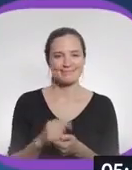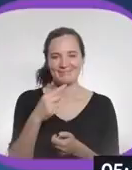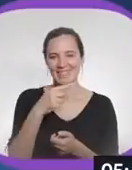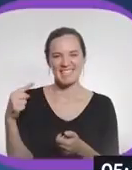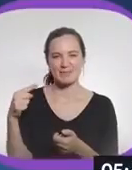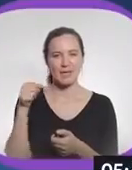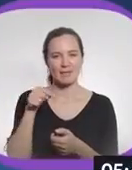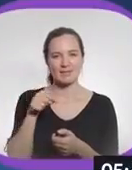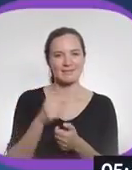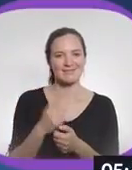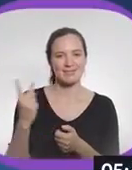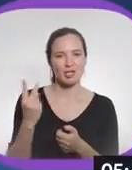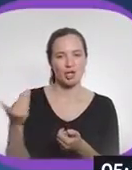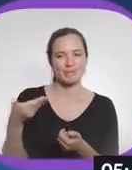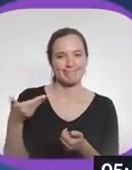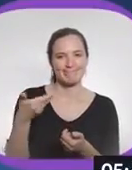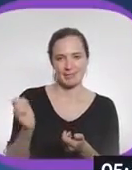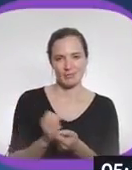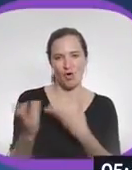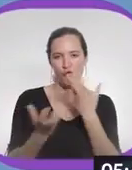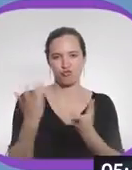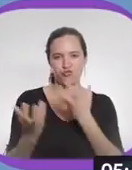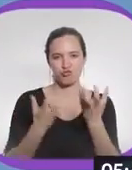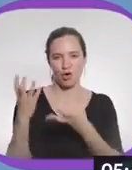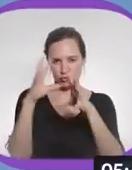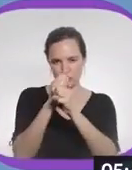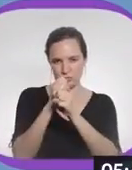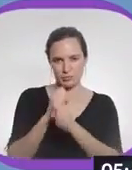la semana que nos pidió a Buster la llama de fuego morado.